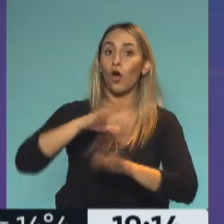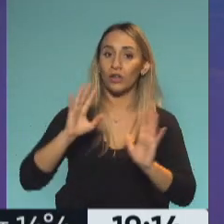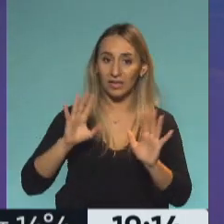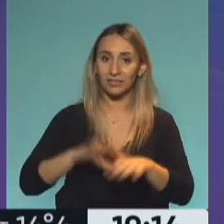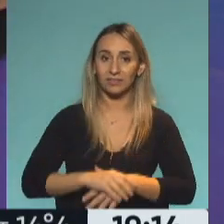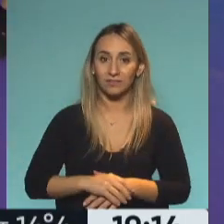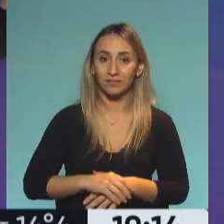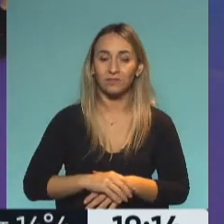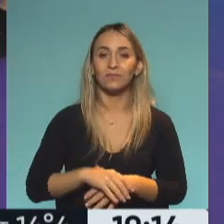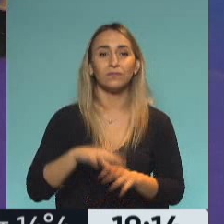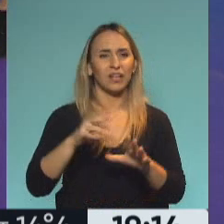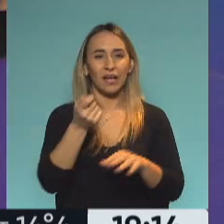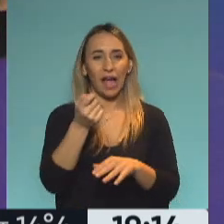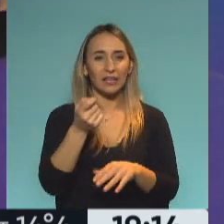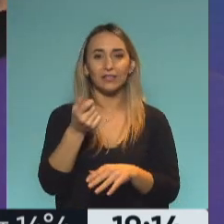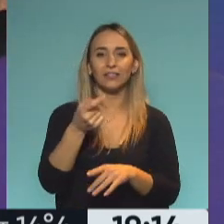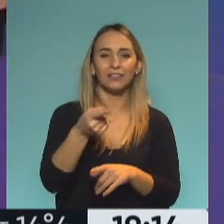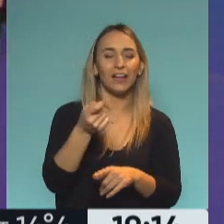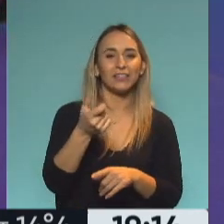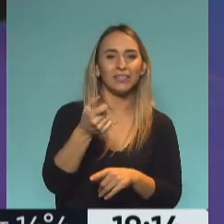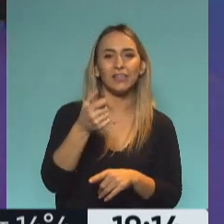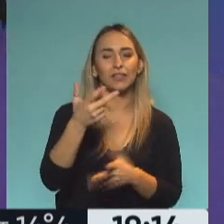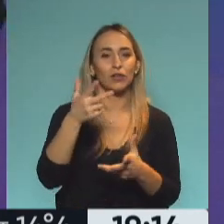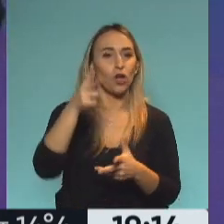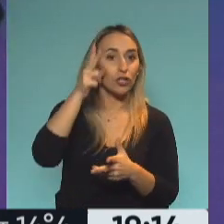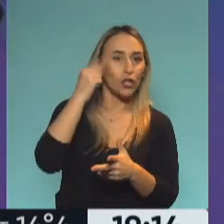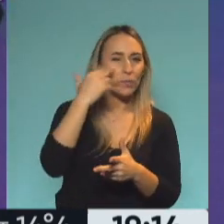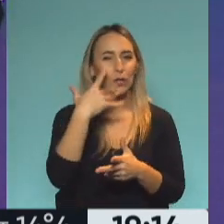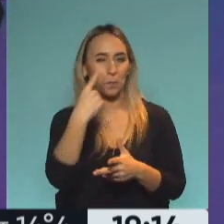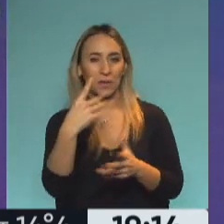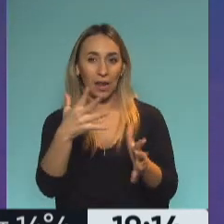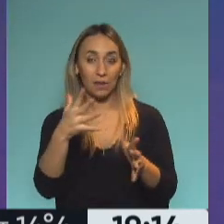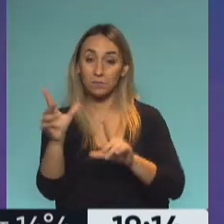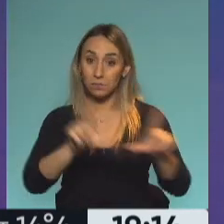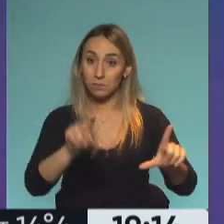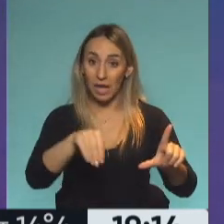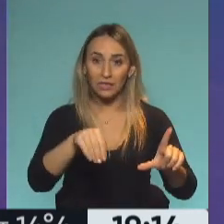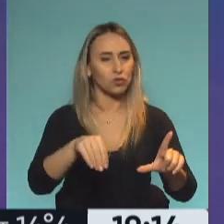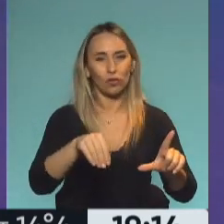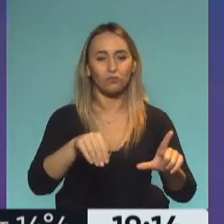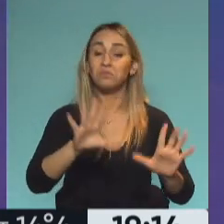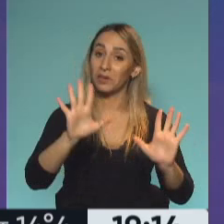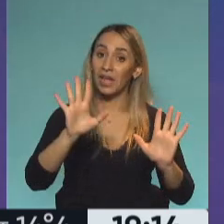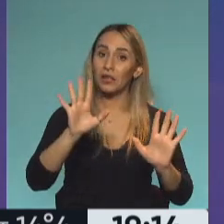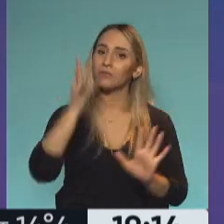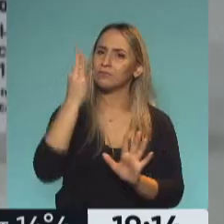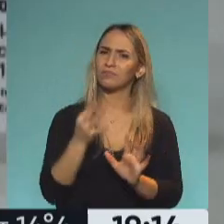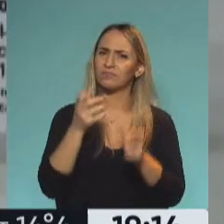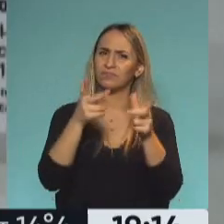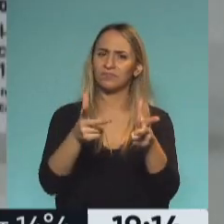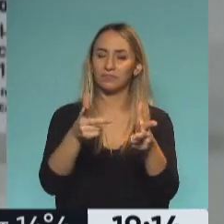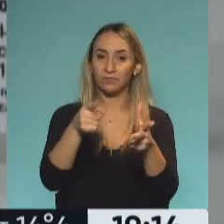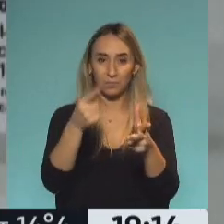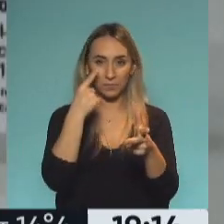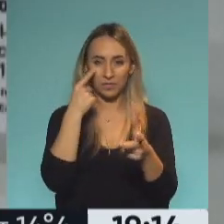casi 895.000. Seguimos, hay otra placa más, no hay otra placa más, pero vamos a hablar precisamente de lo que les